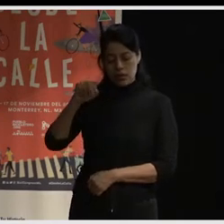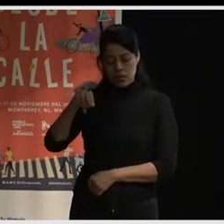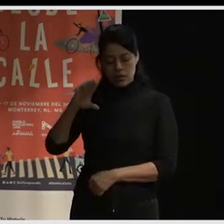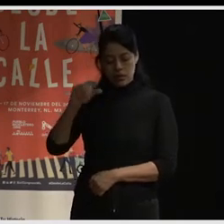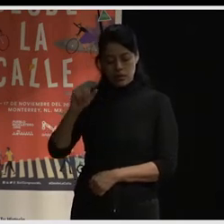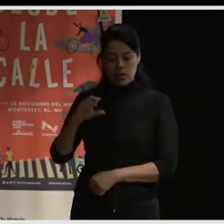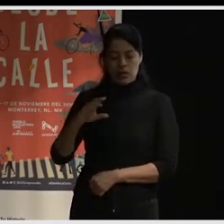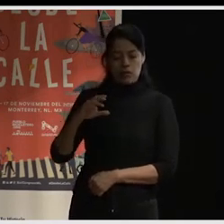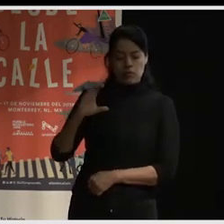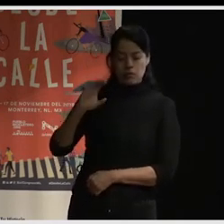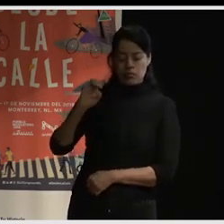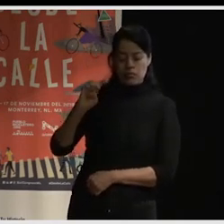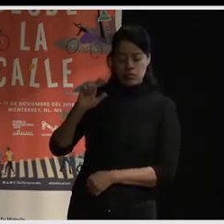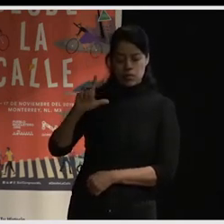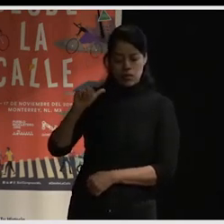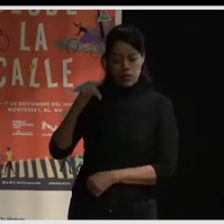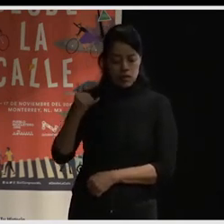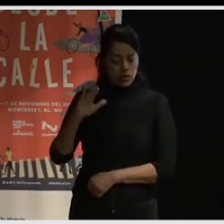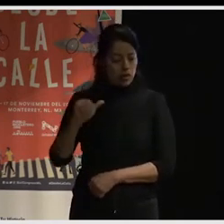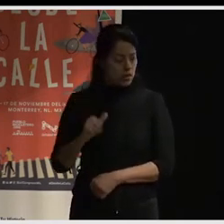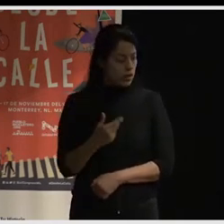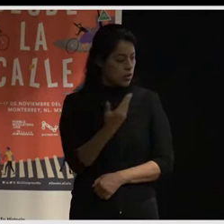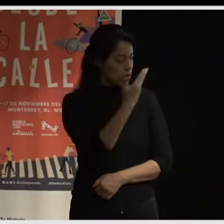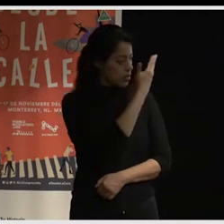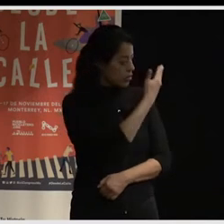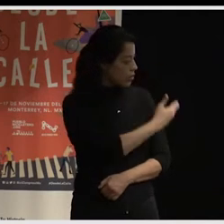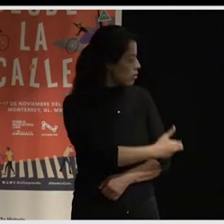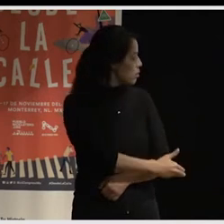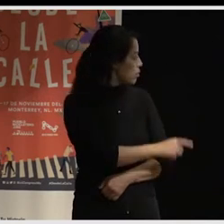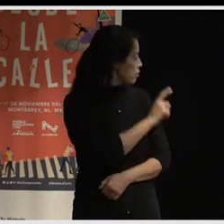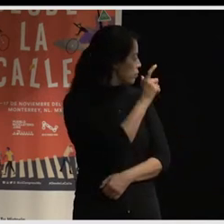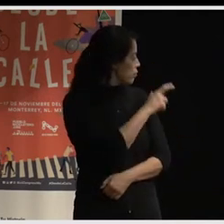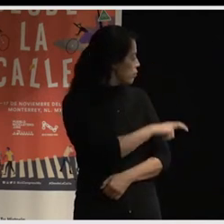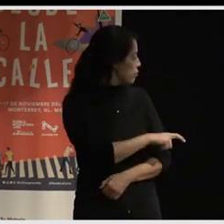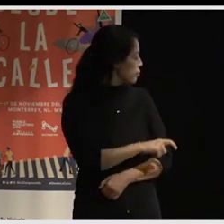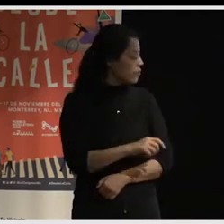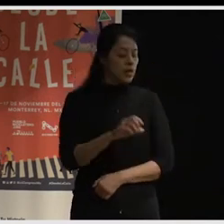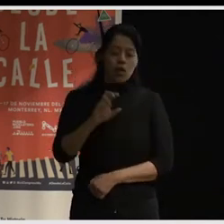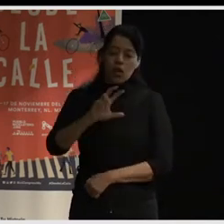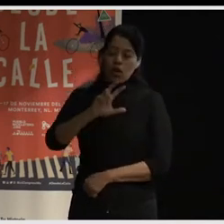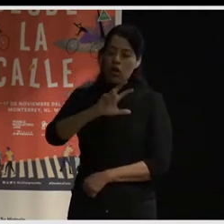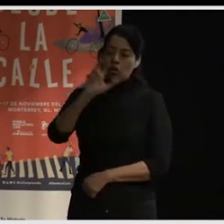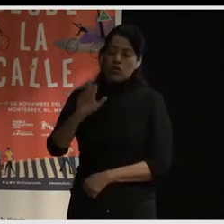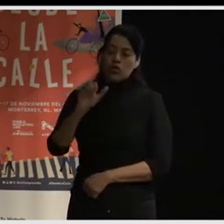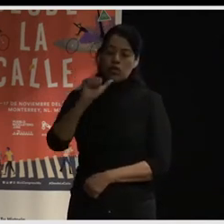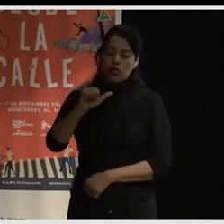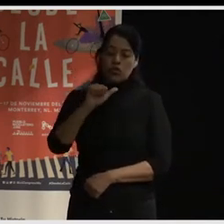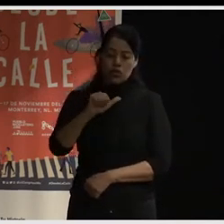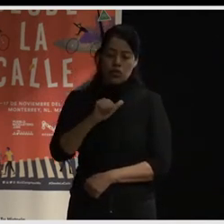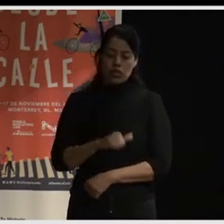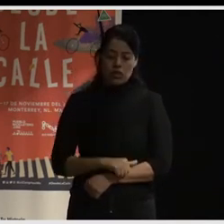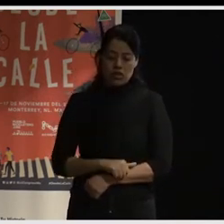zelaya y acá en el 800 16 de pm 2.5 no entonces